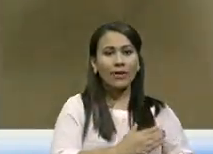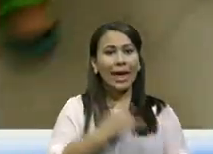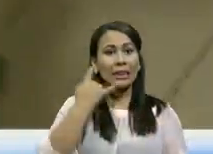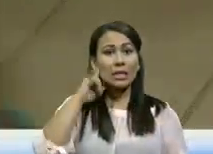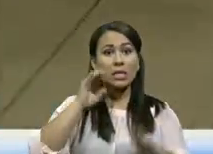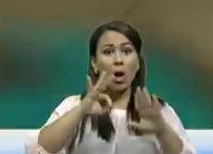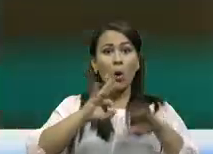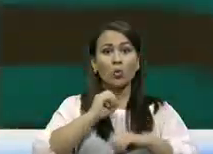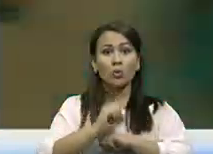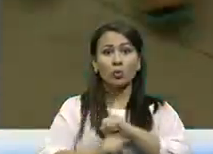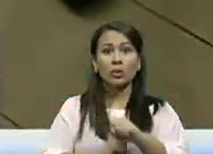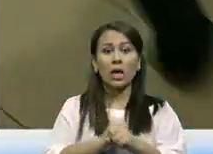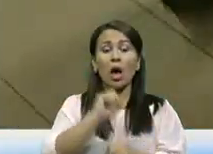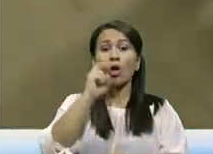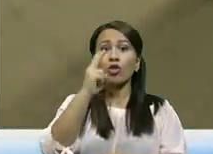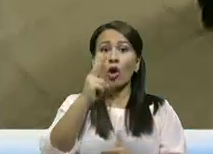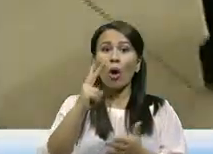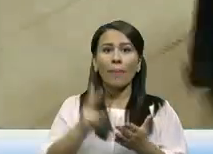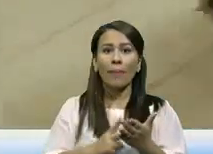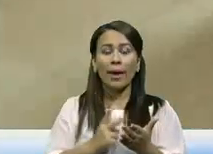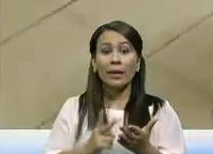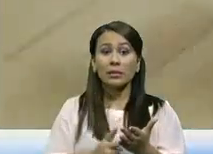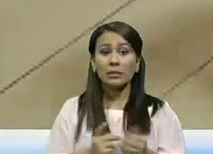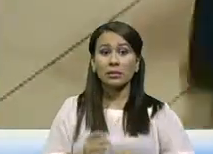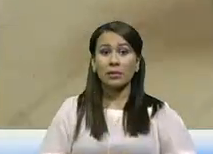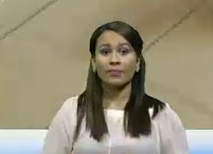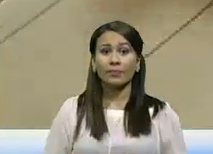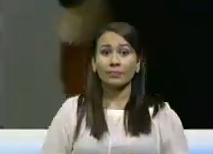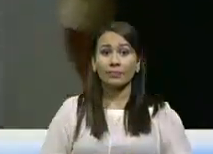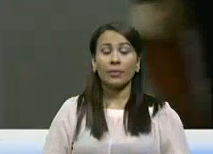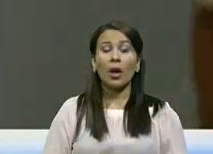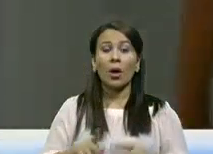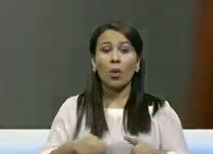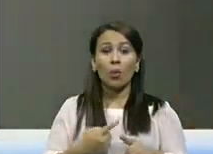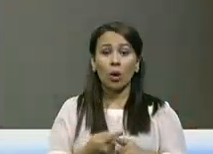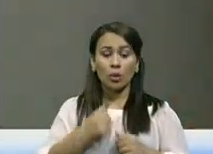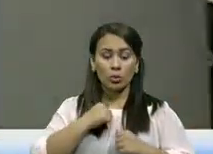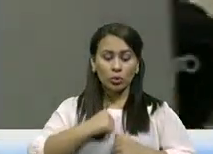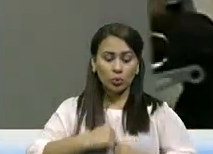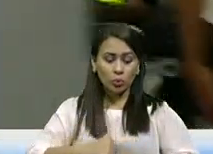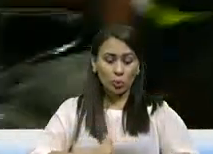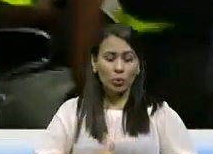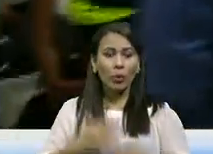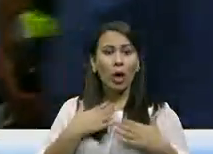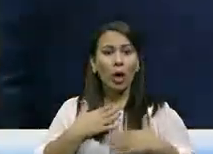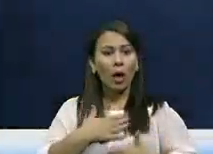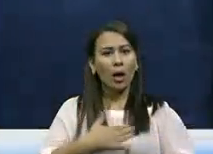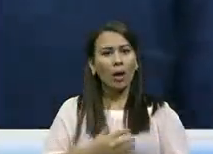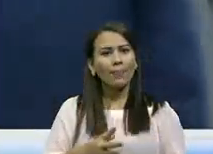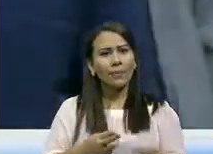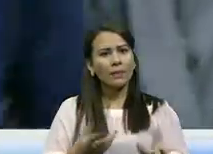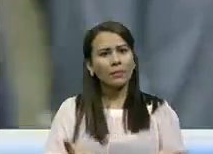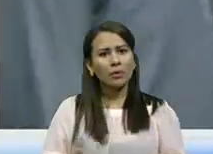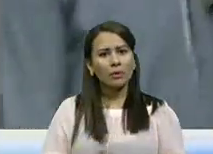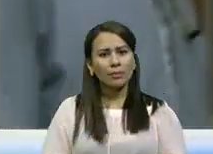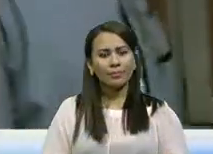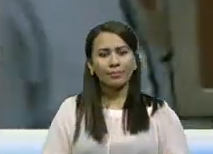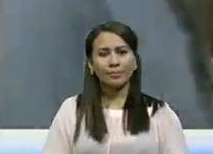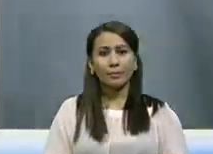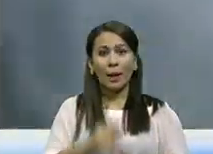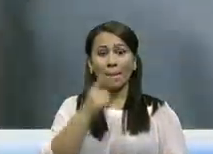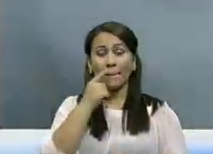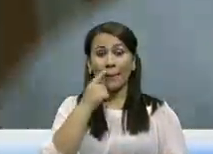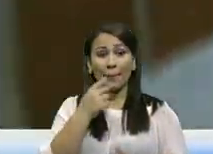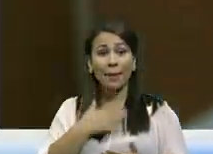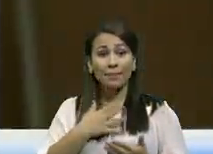años, sería la segunda ocasión conocida en que resultaría víctima de una agresión de esta naturaleza. El papá de